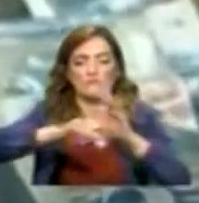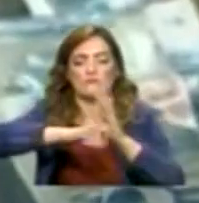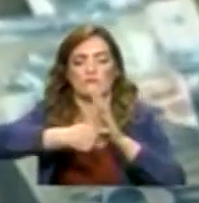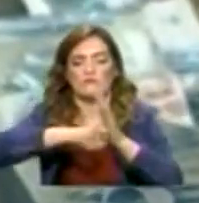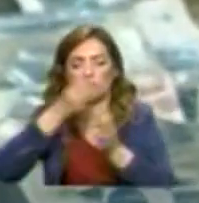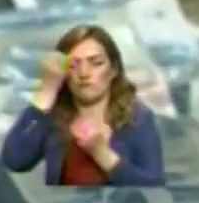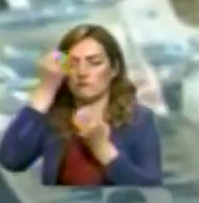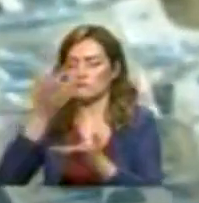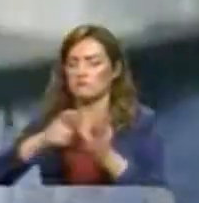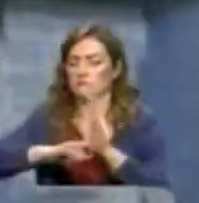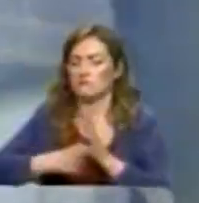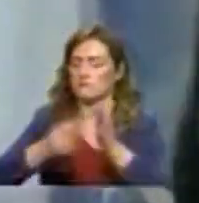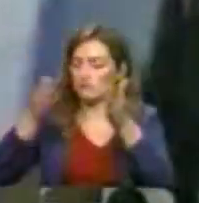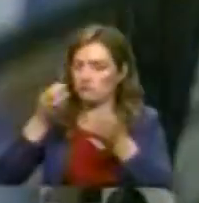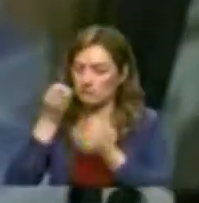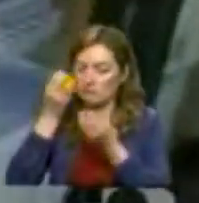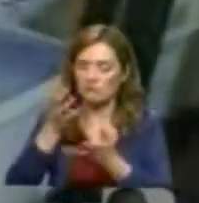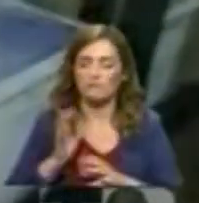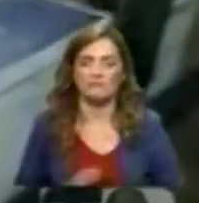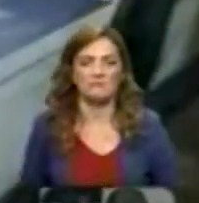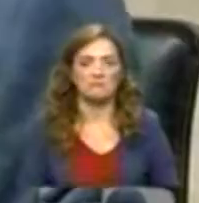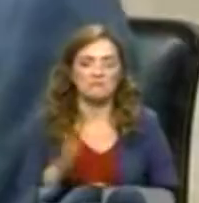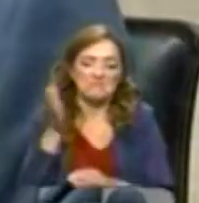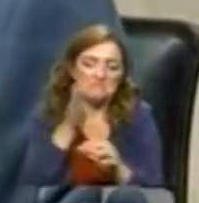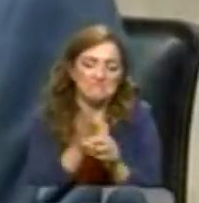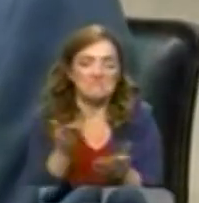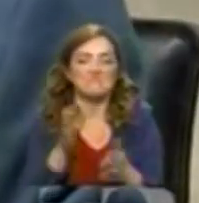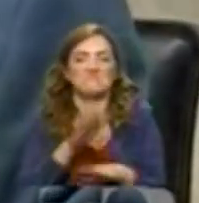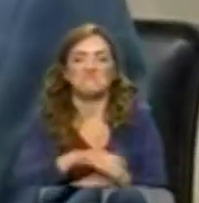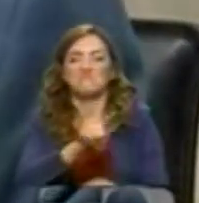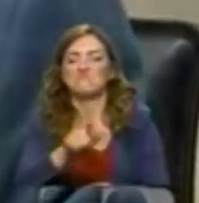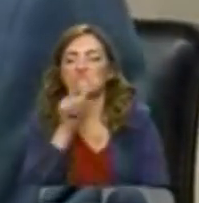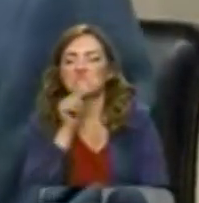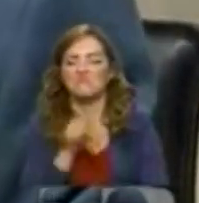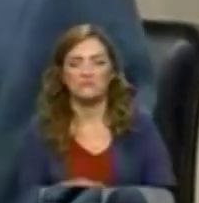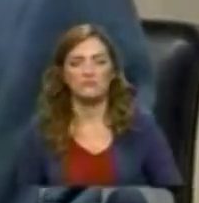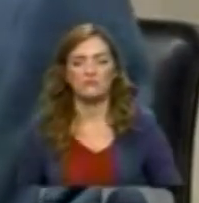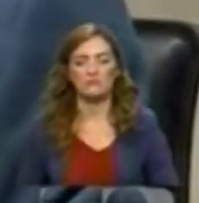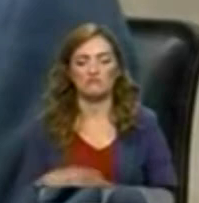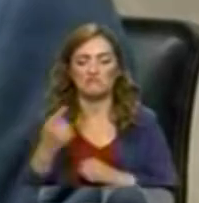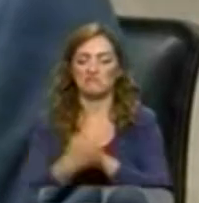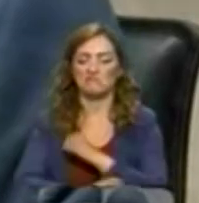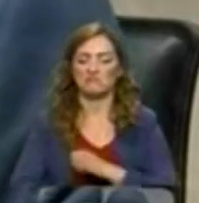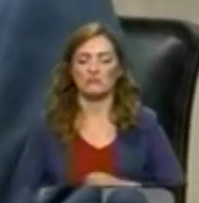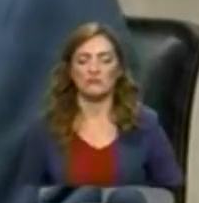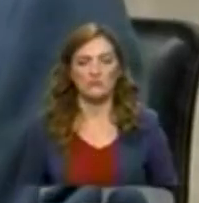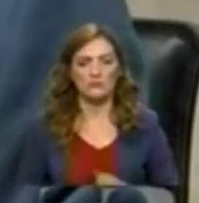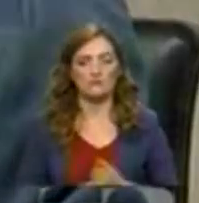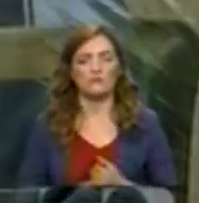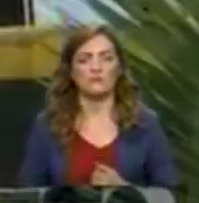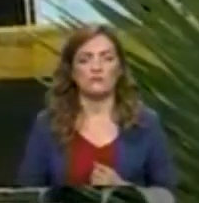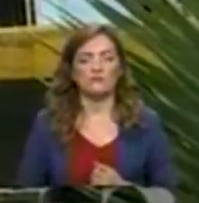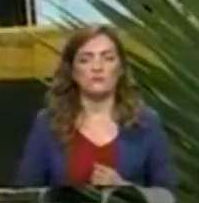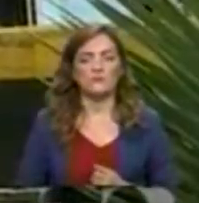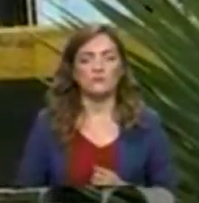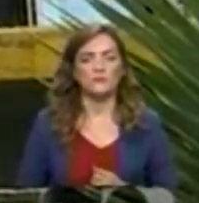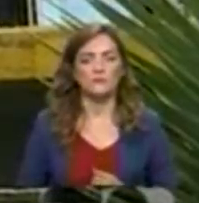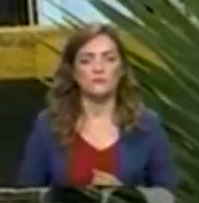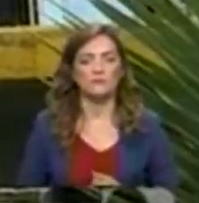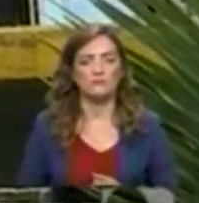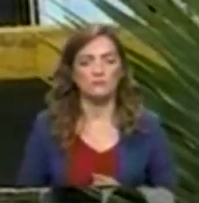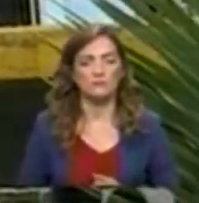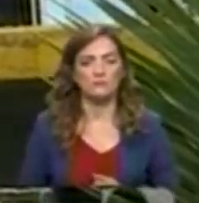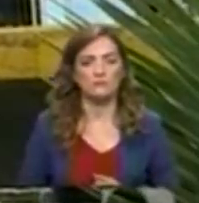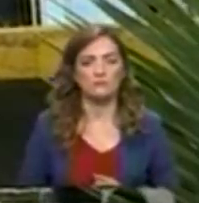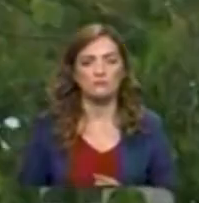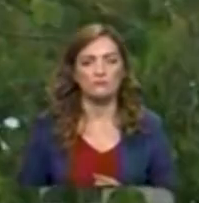Estado con el fin de que, de ser el caso, se determinen las responsabilidades y sanciones respectivas. Asimismo, se ha puesto en conocimiento